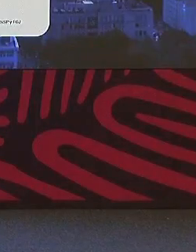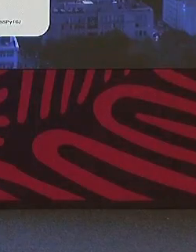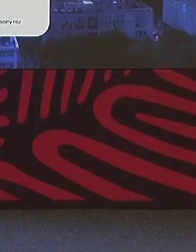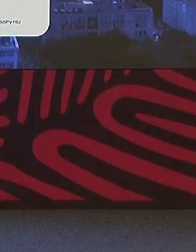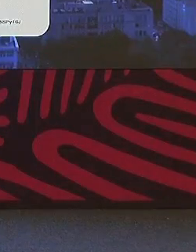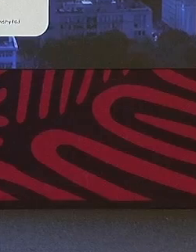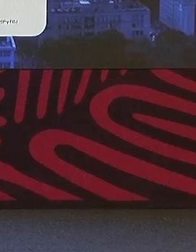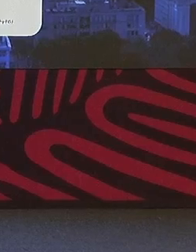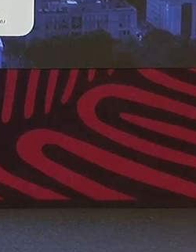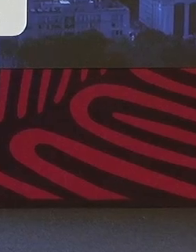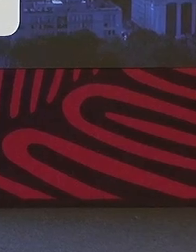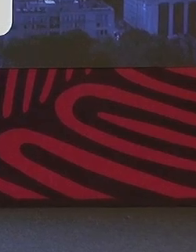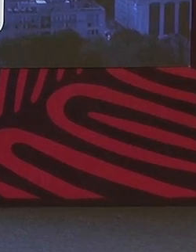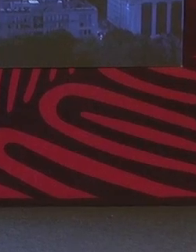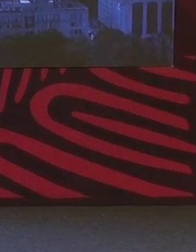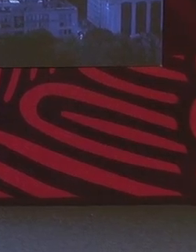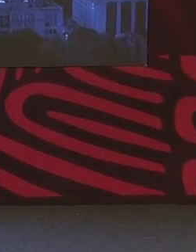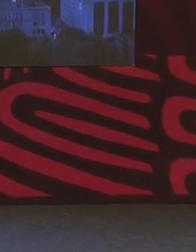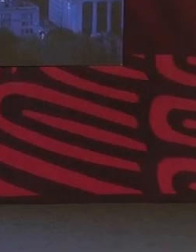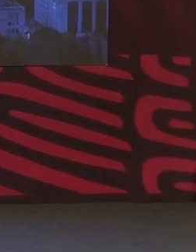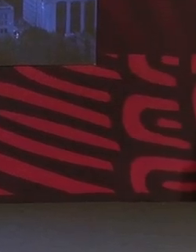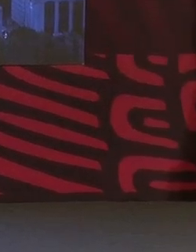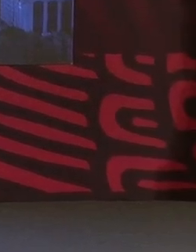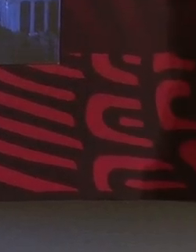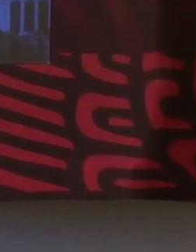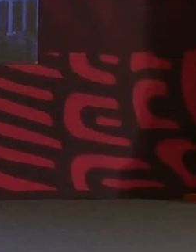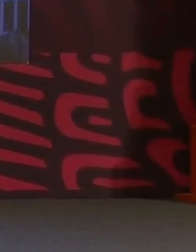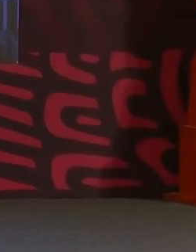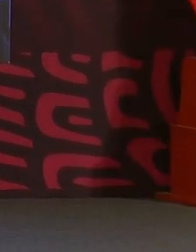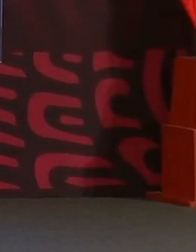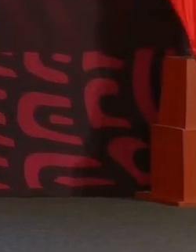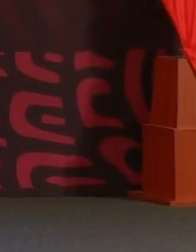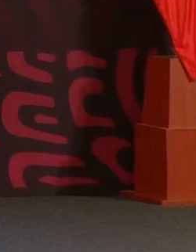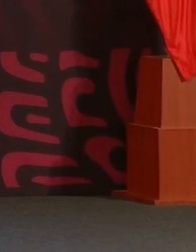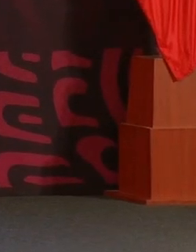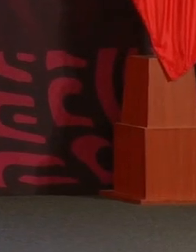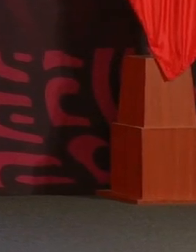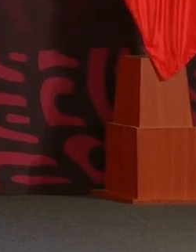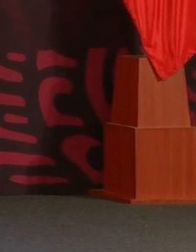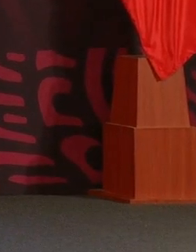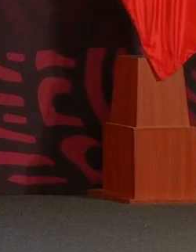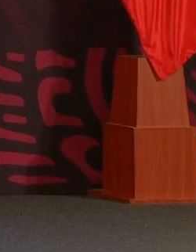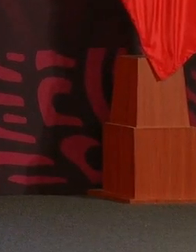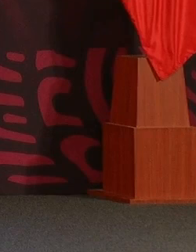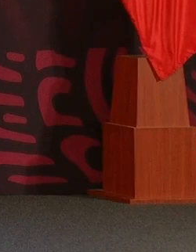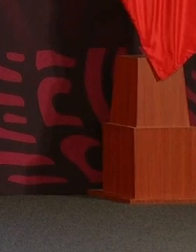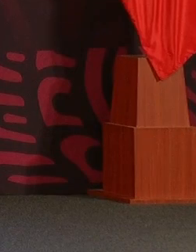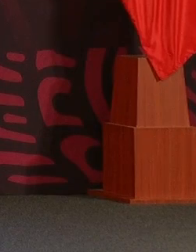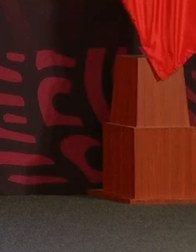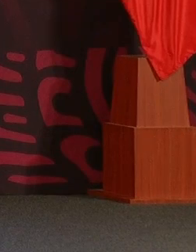Pero miren, ¿cuándo entró Claudia? Aquí, el 18.